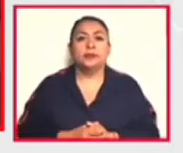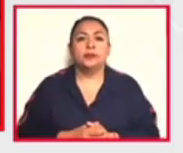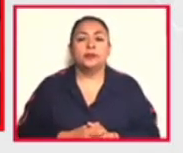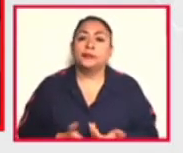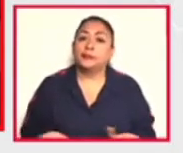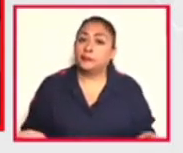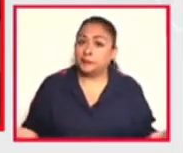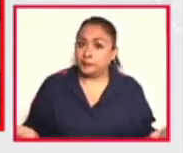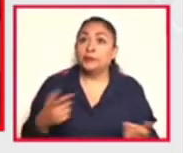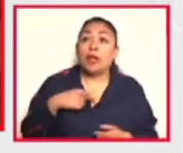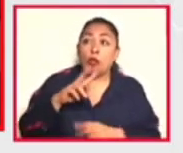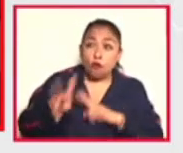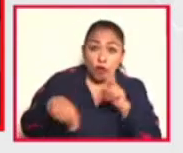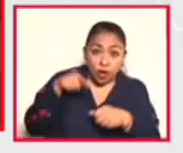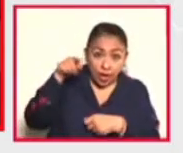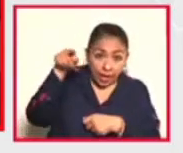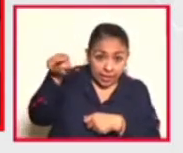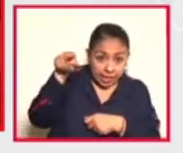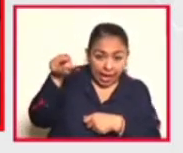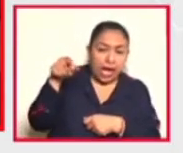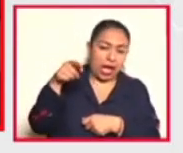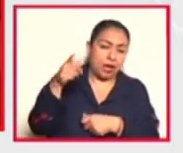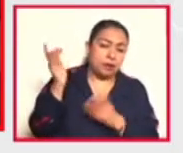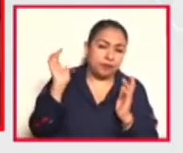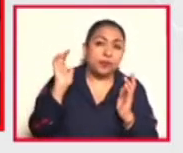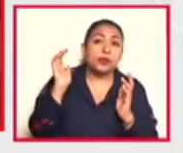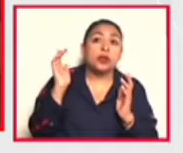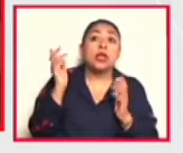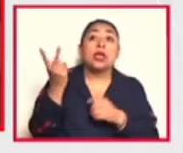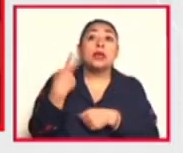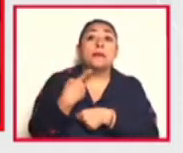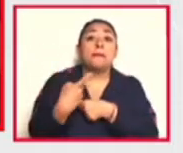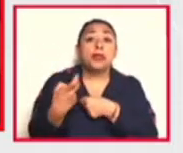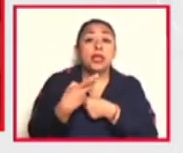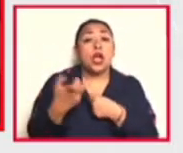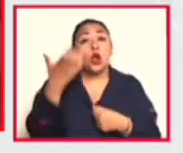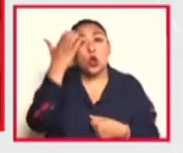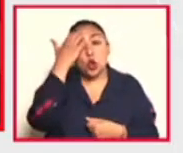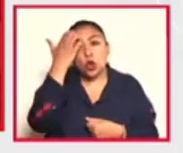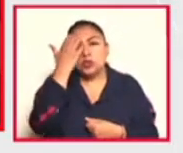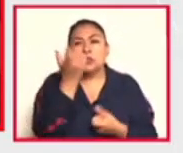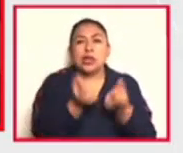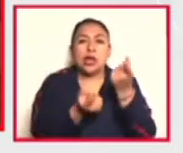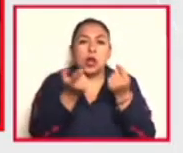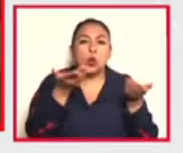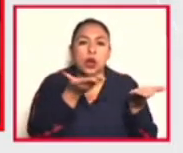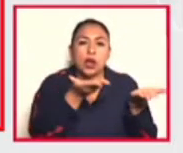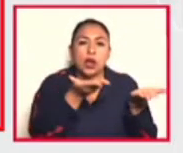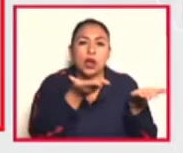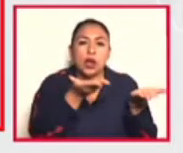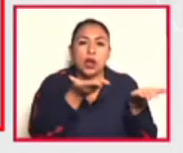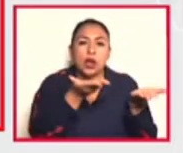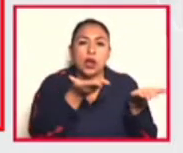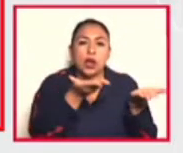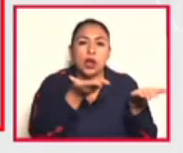andaban por aquellos lugares, nos invitaron a conocer algunas de las ofrendas que están en los interiores del